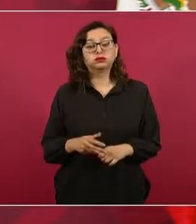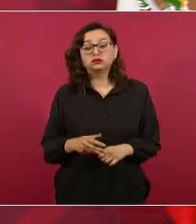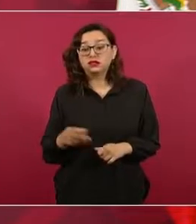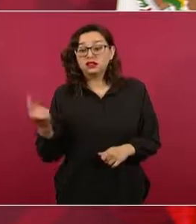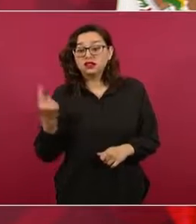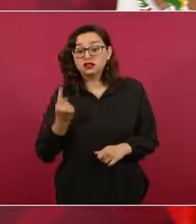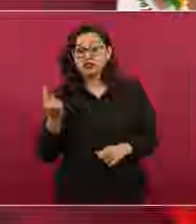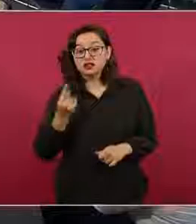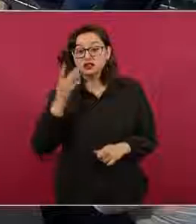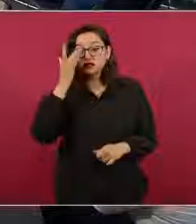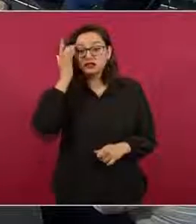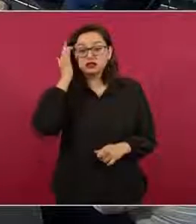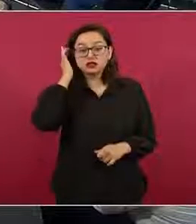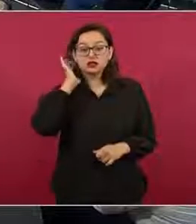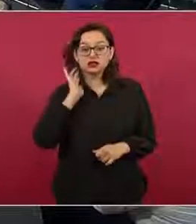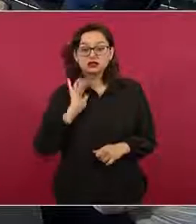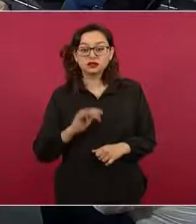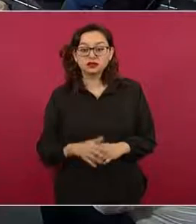mande.